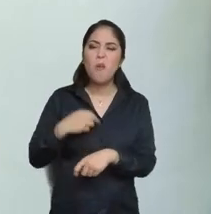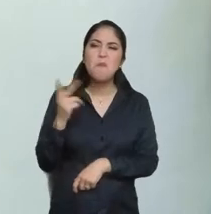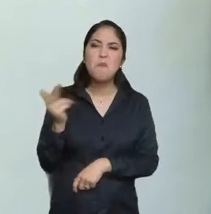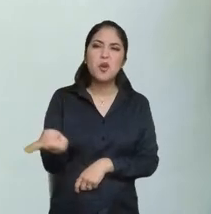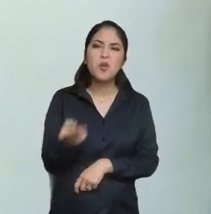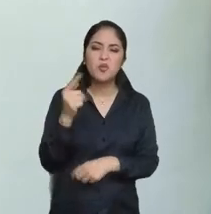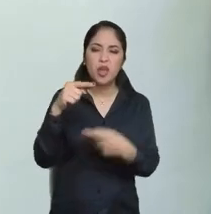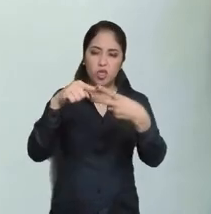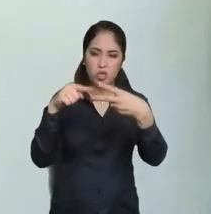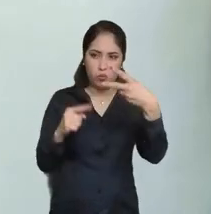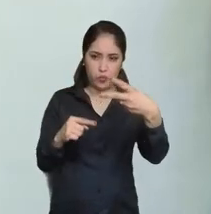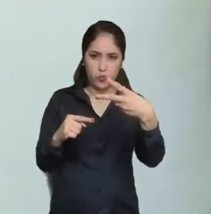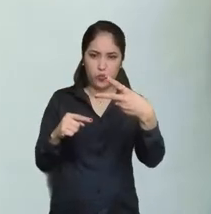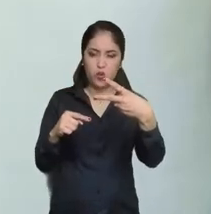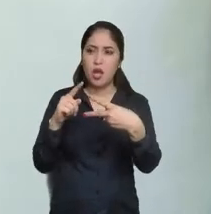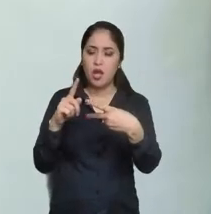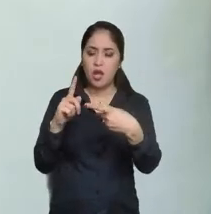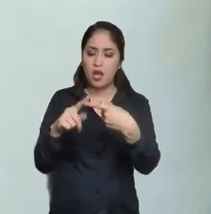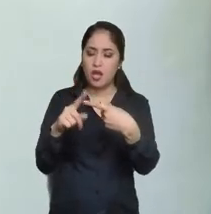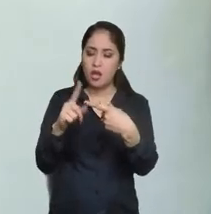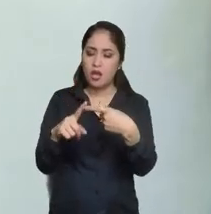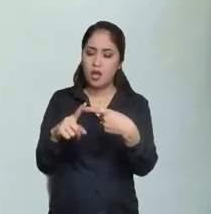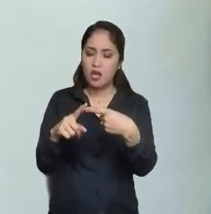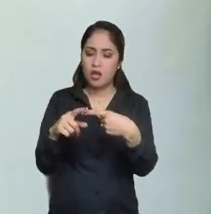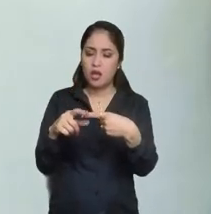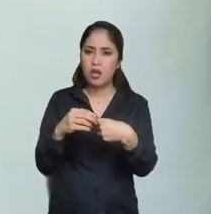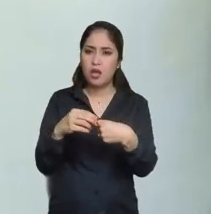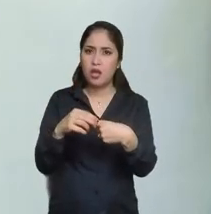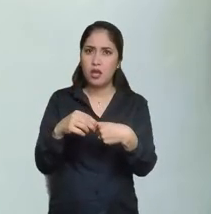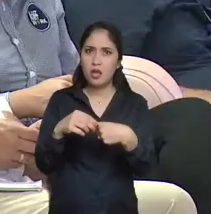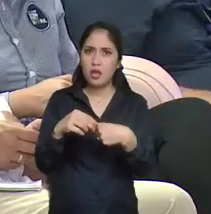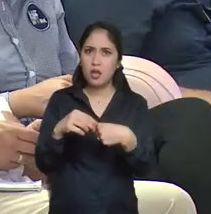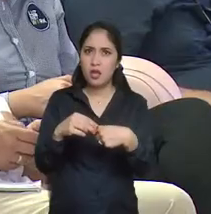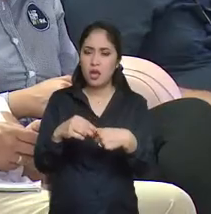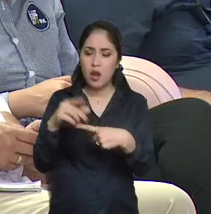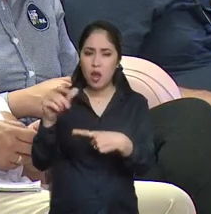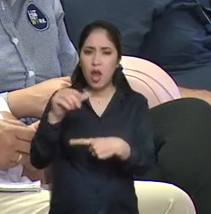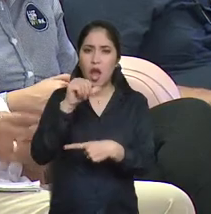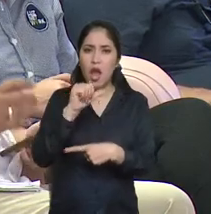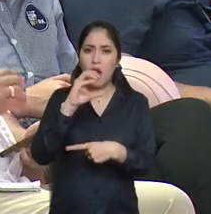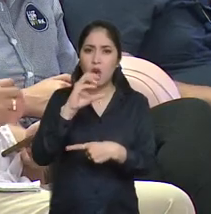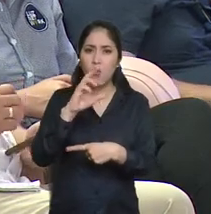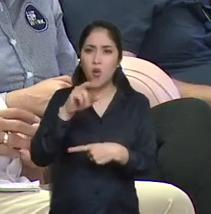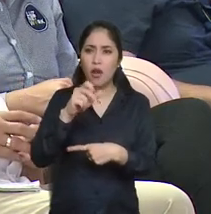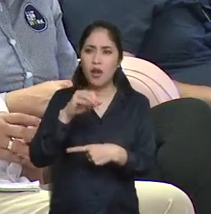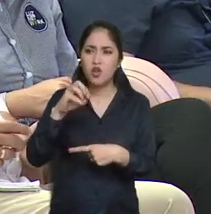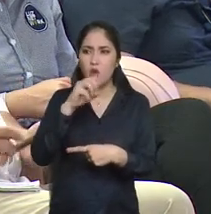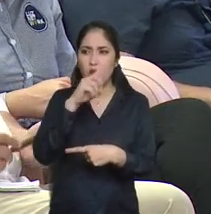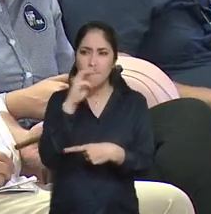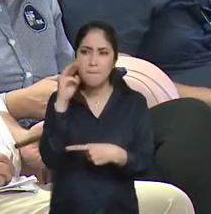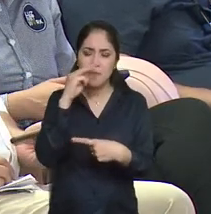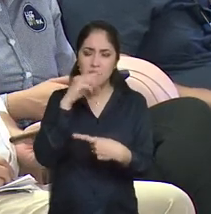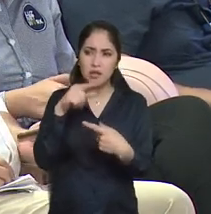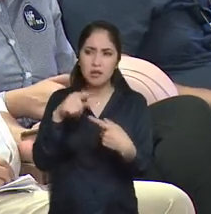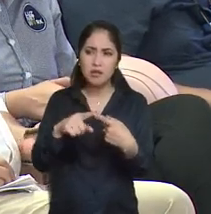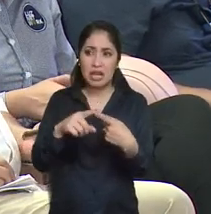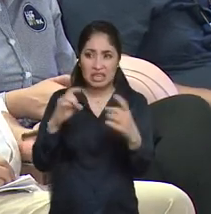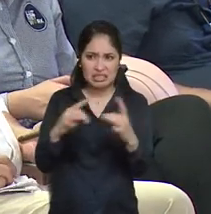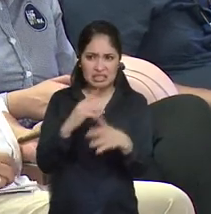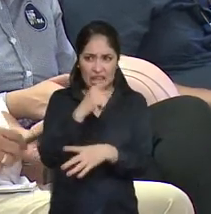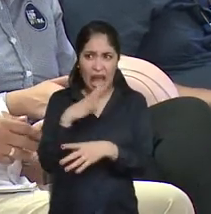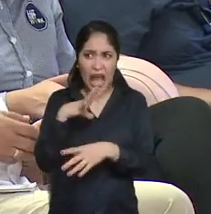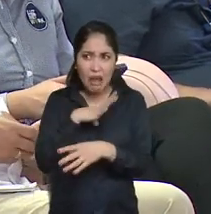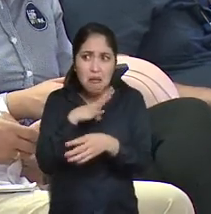cuestionamientos. En primer lugar, me llamó la atención lo de la nota del nuevo acuario de Mazatlán. En caso de que hubiera investigaciones o algo y se